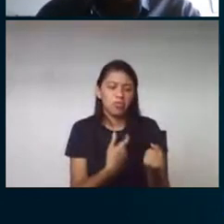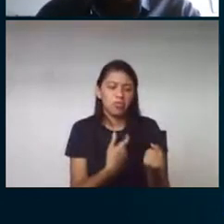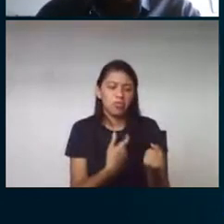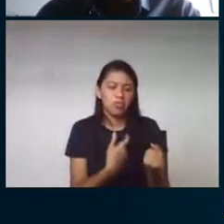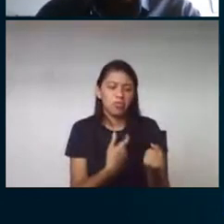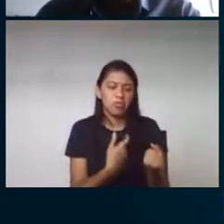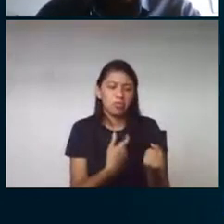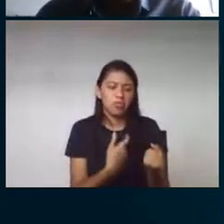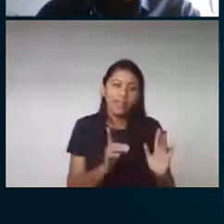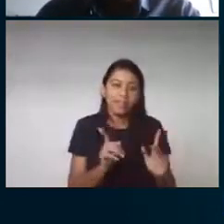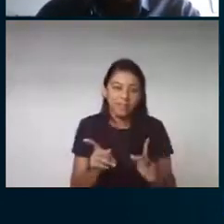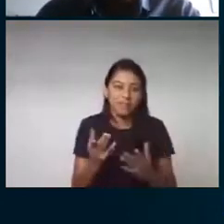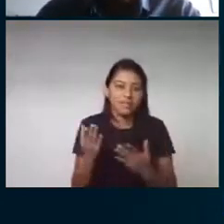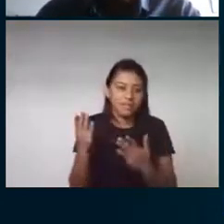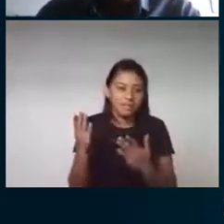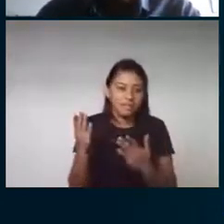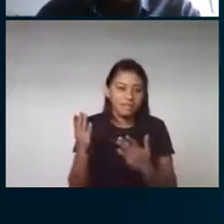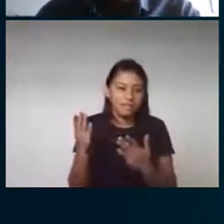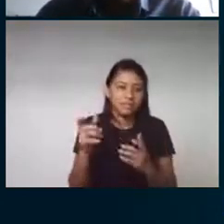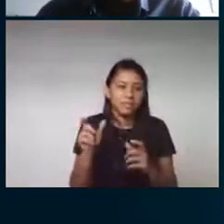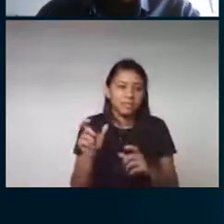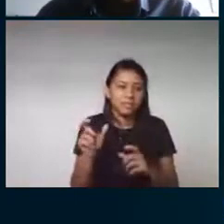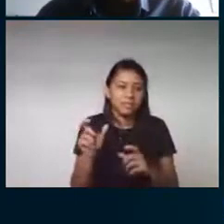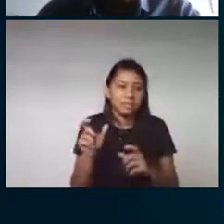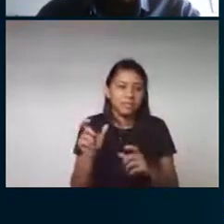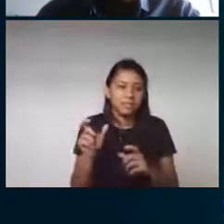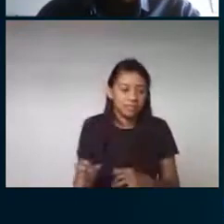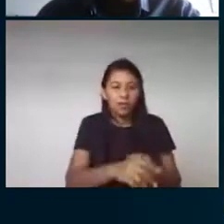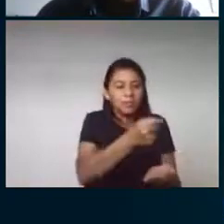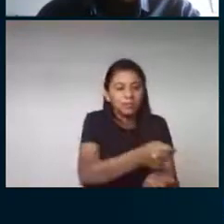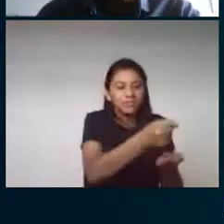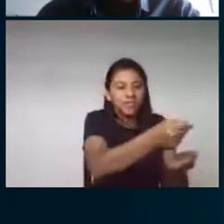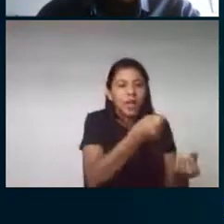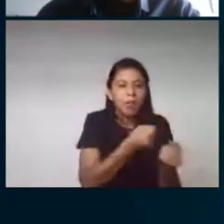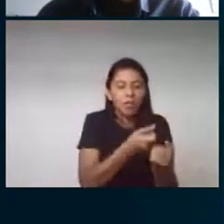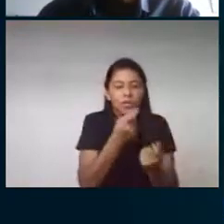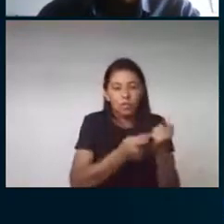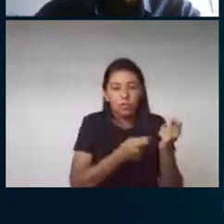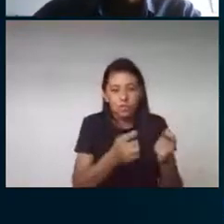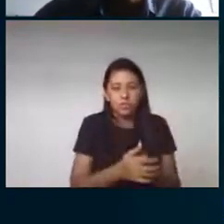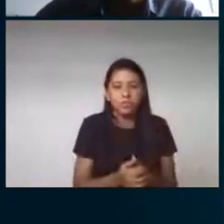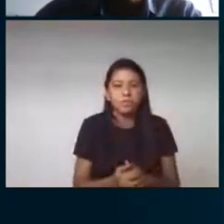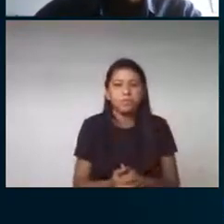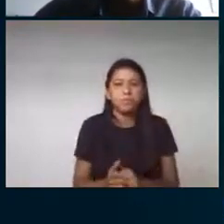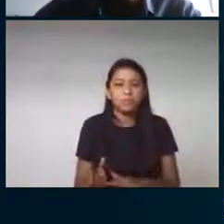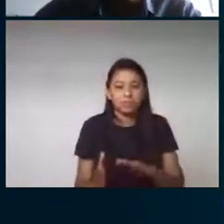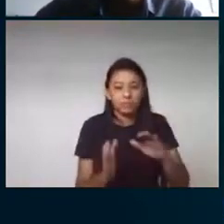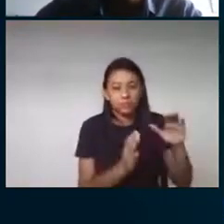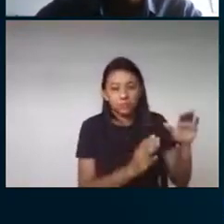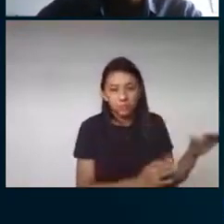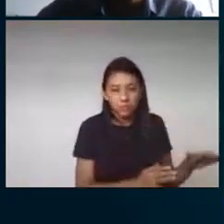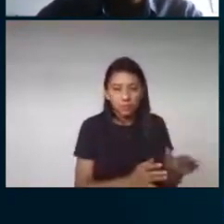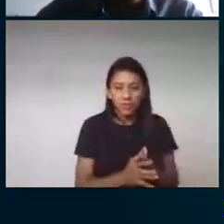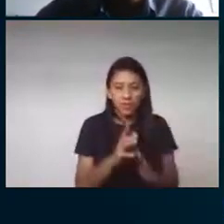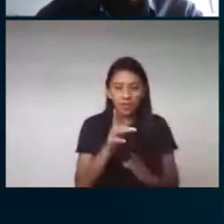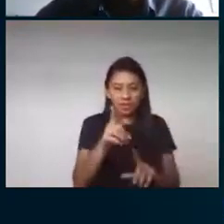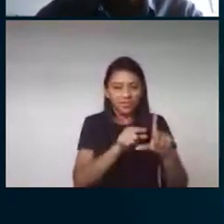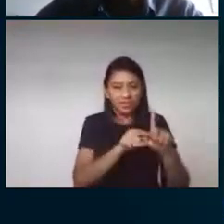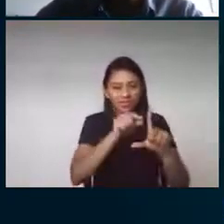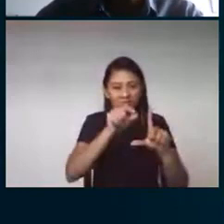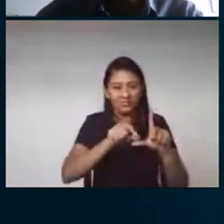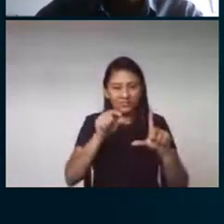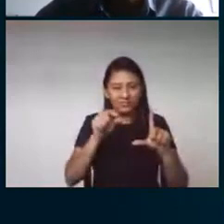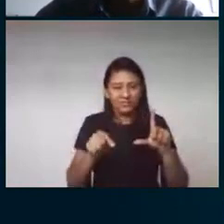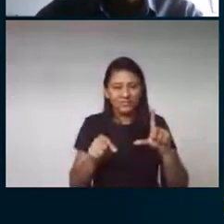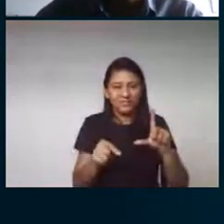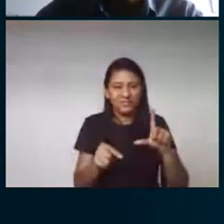ejemplo, cifras de cuál es la proporción del consumo energético que existe en las plantas de tratamiento. Y rápidamente se puede ver que